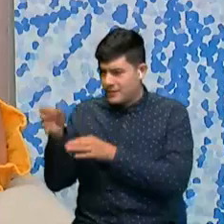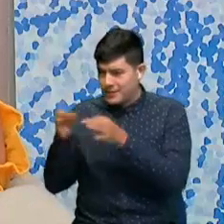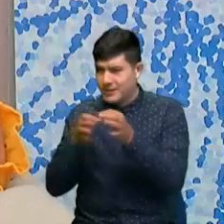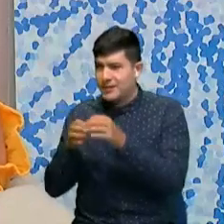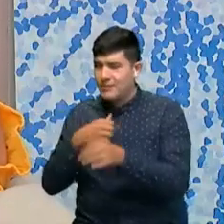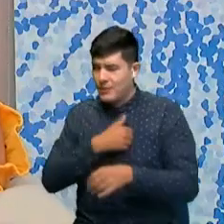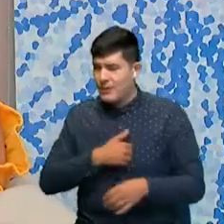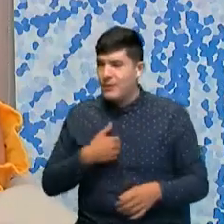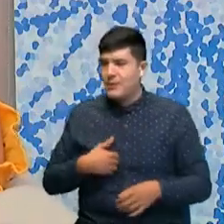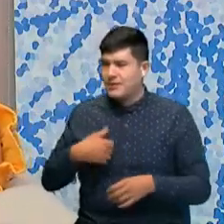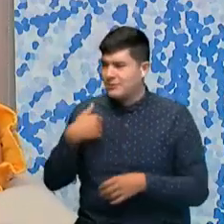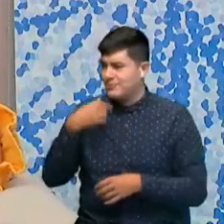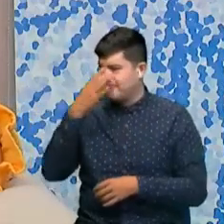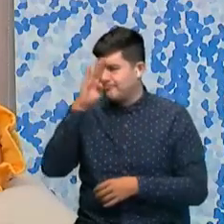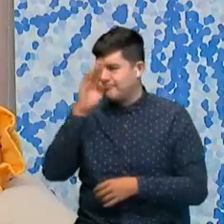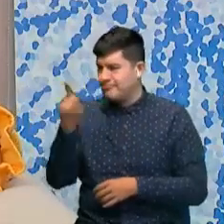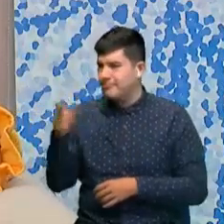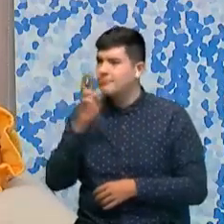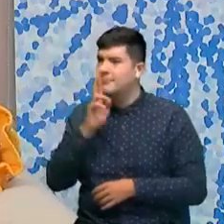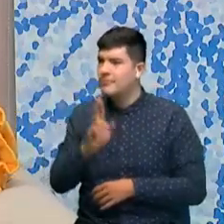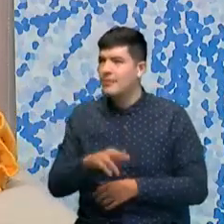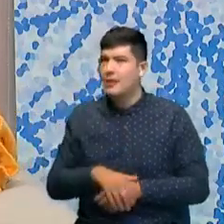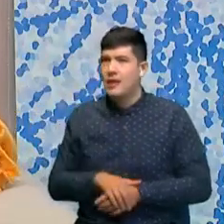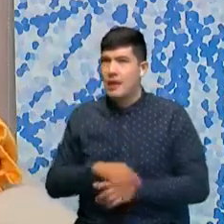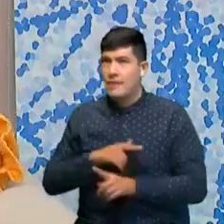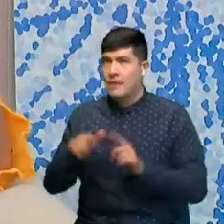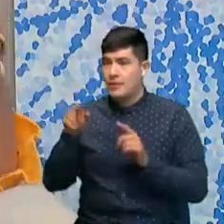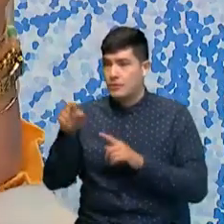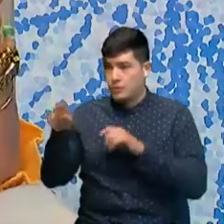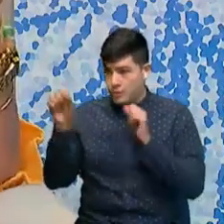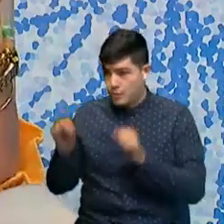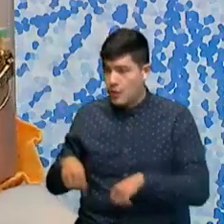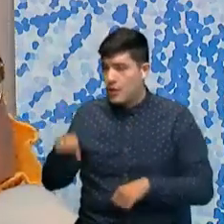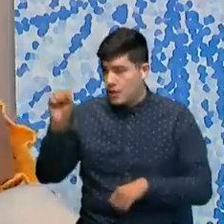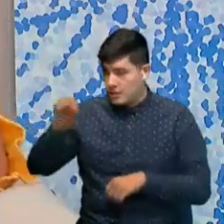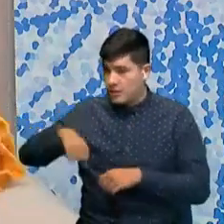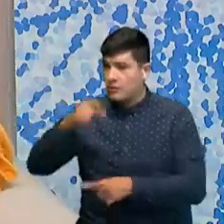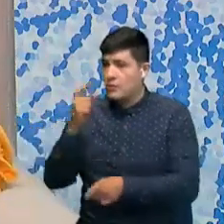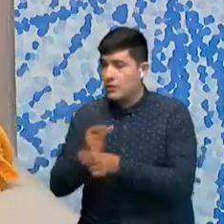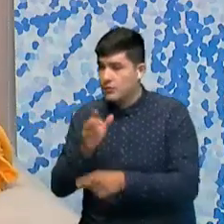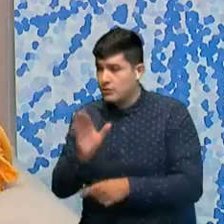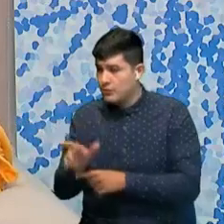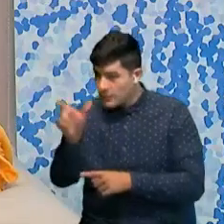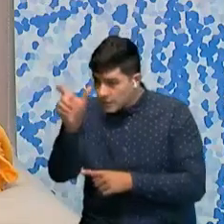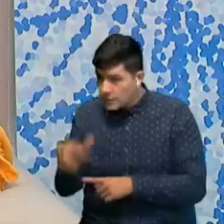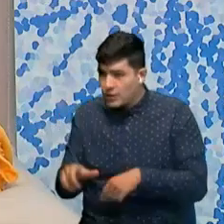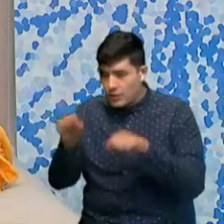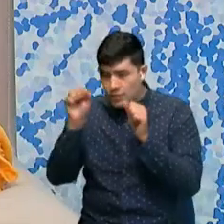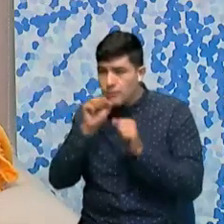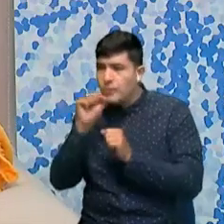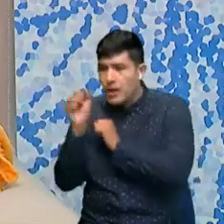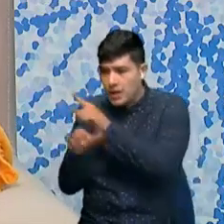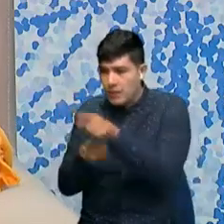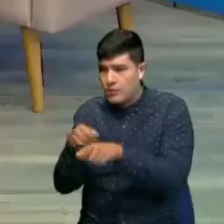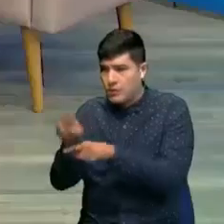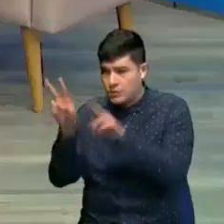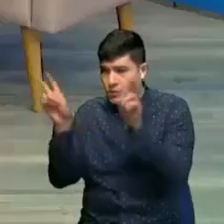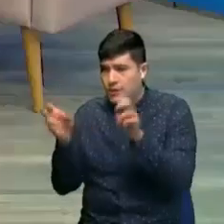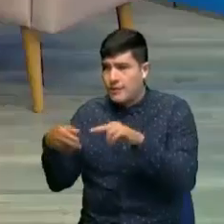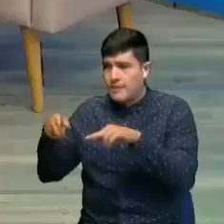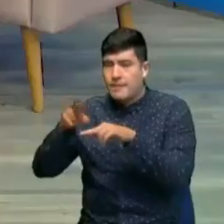usted me inquietó con la respuesta. Puede ser que sí, él esté preguntando por el tema del incremento pensional. No,